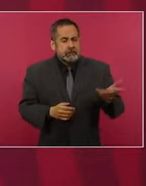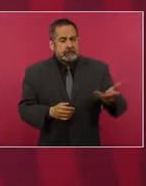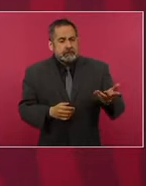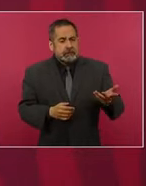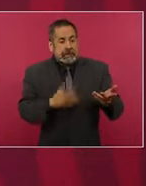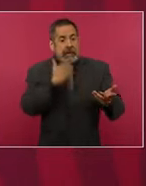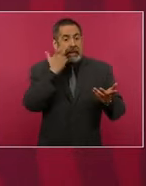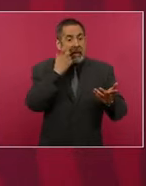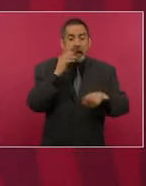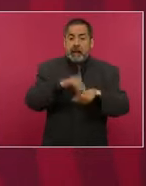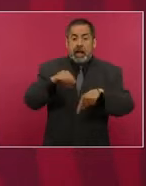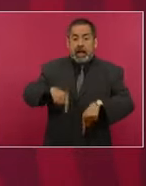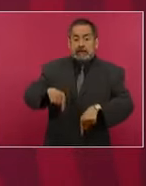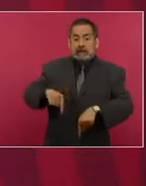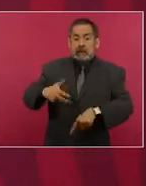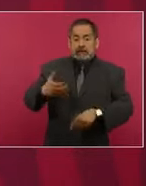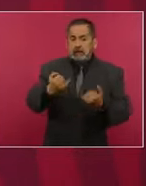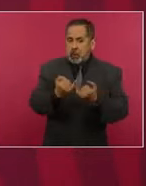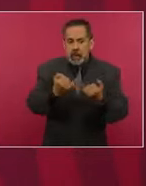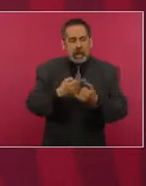lo hizo aquí.